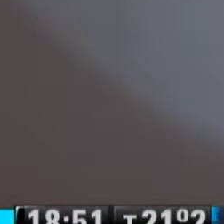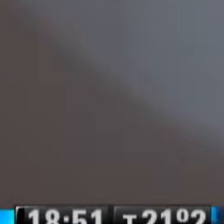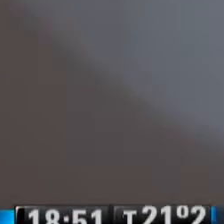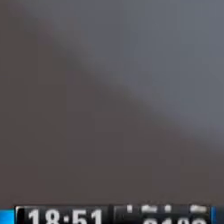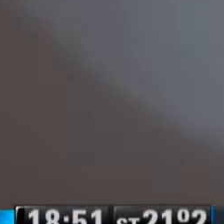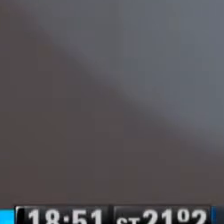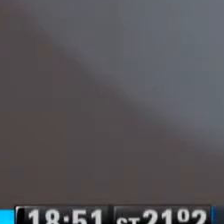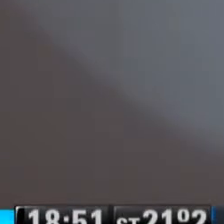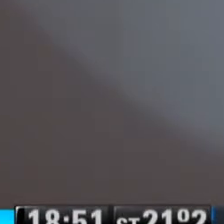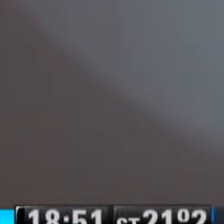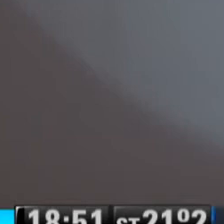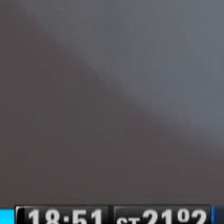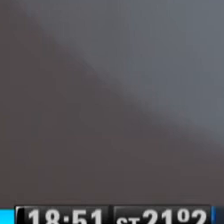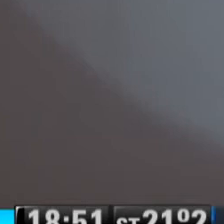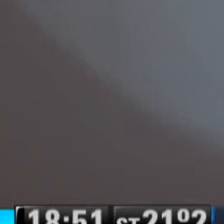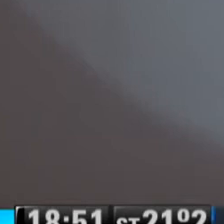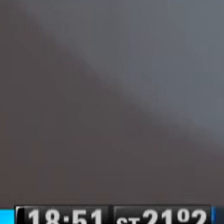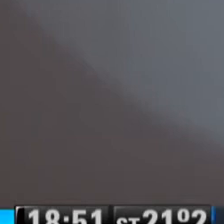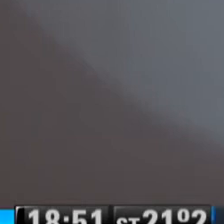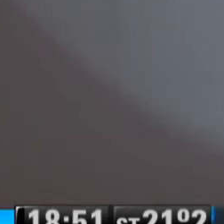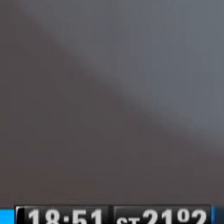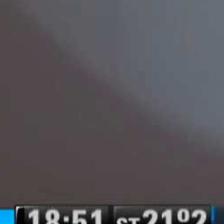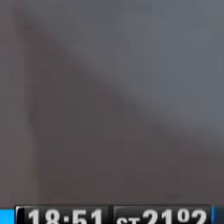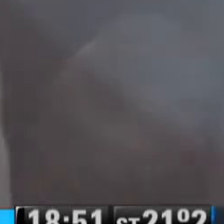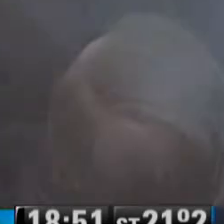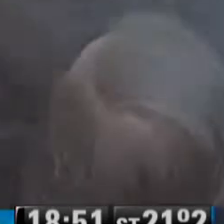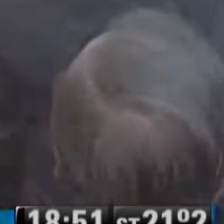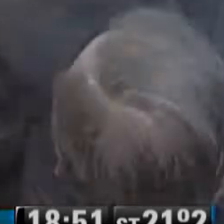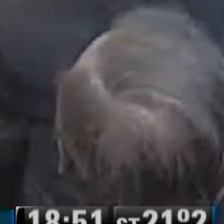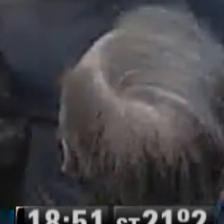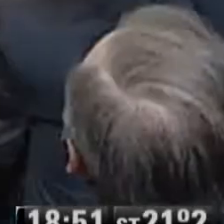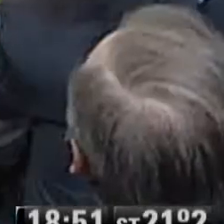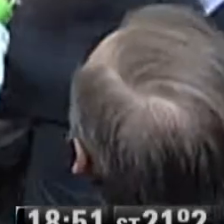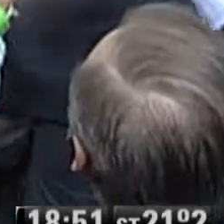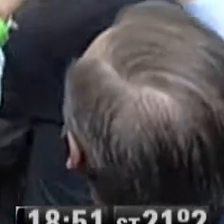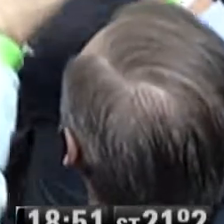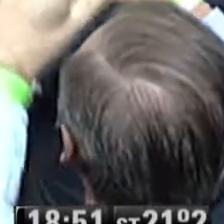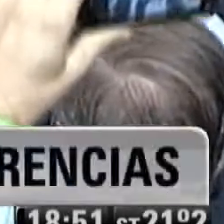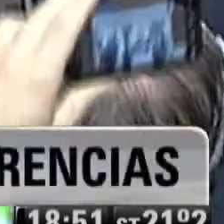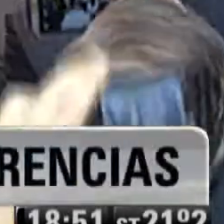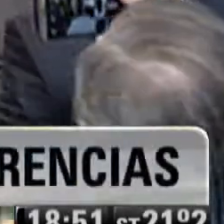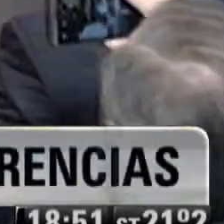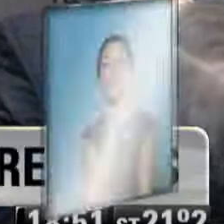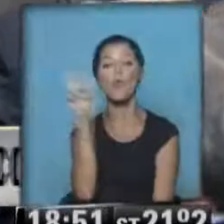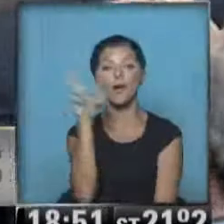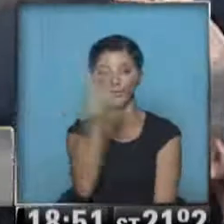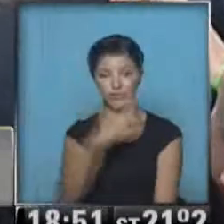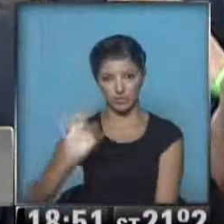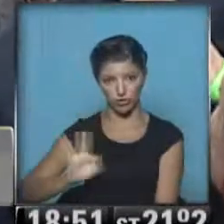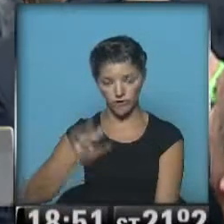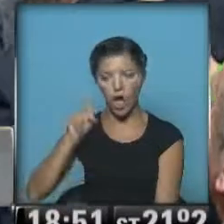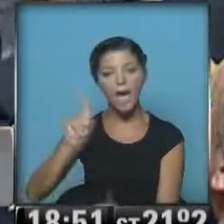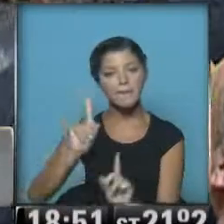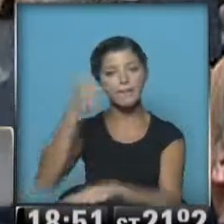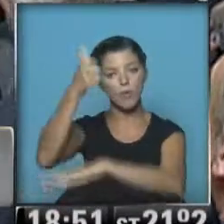¿cómo le va? Buenas tardes. Acto en Casa de Gobierno encabezado por la Presidenta de la Nación, Cristina Fernández de Kirchner. Estamos en el Salón de las Mujeres del Bicentenario. Allí la